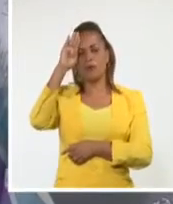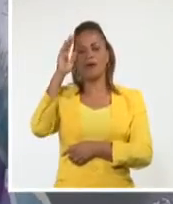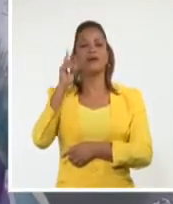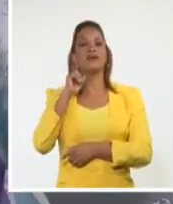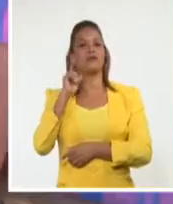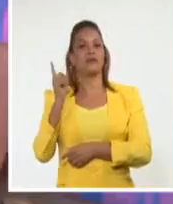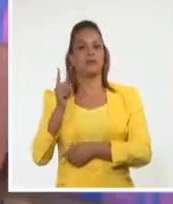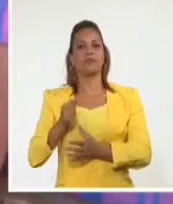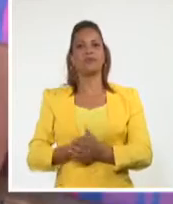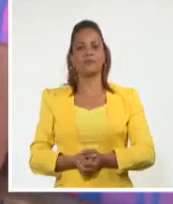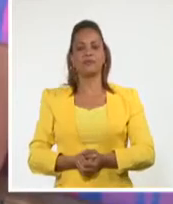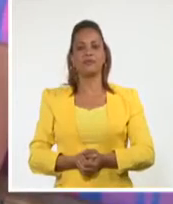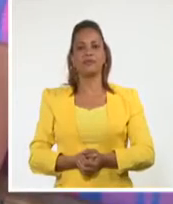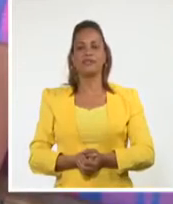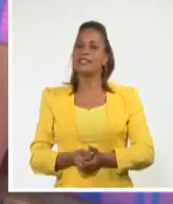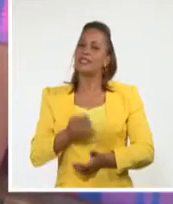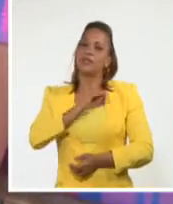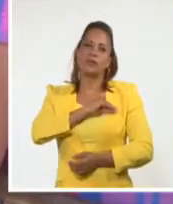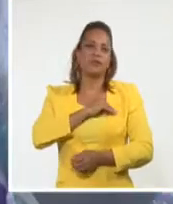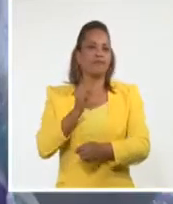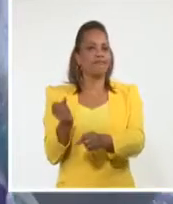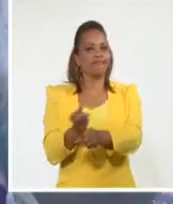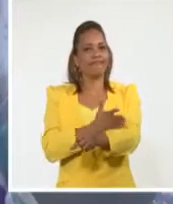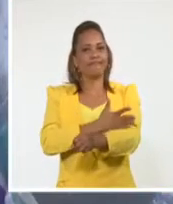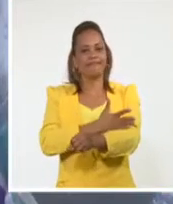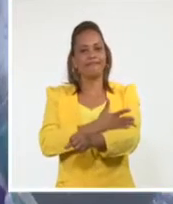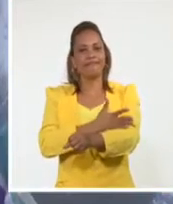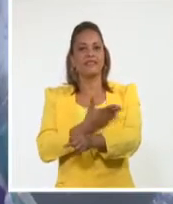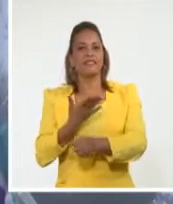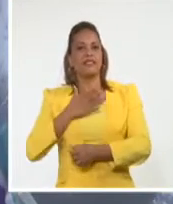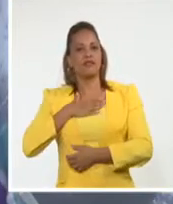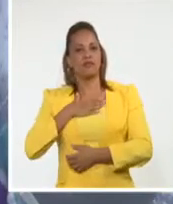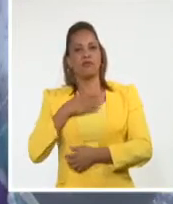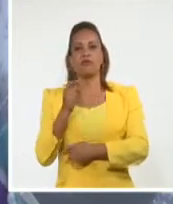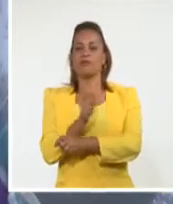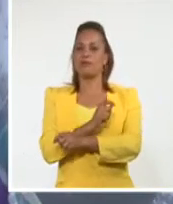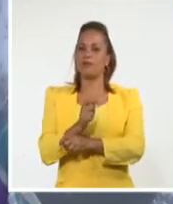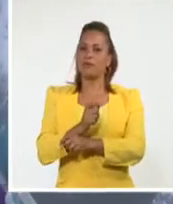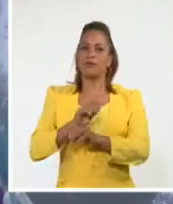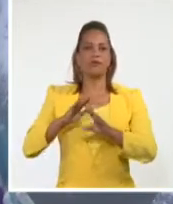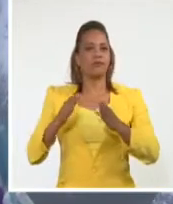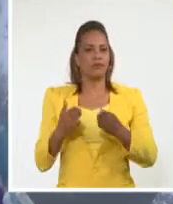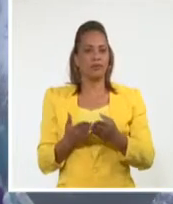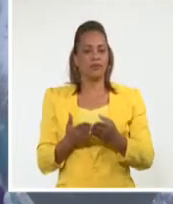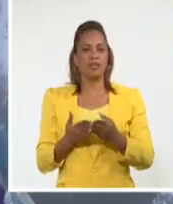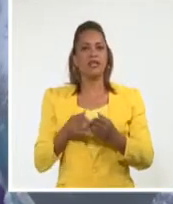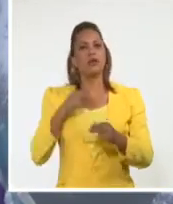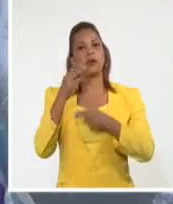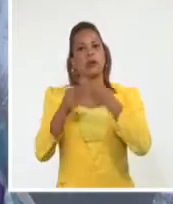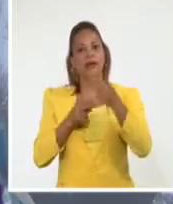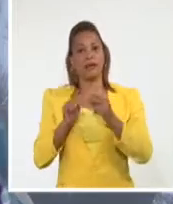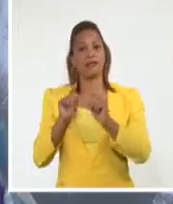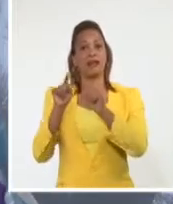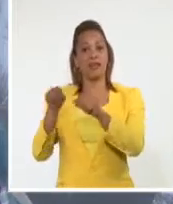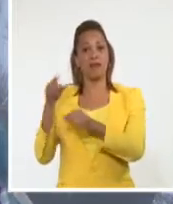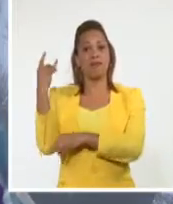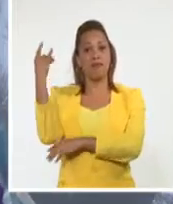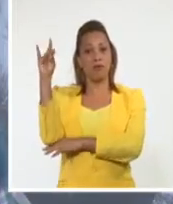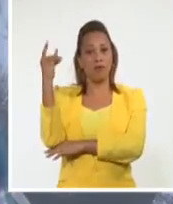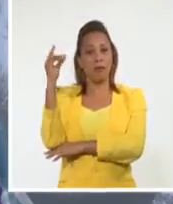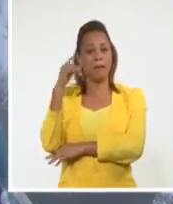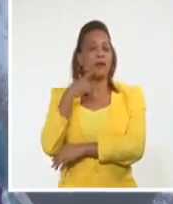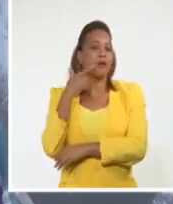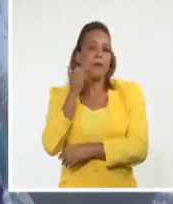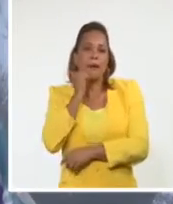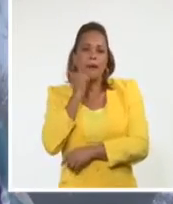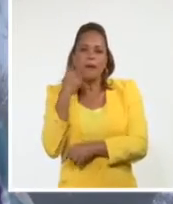dicen cubanamanta. Yo me siento orgulloso de ser hijo ilustre de Bolivia, de lo que hice por ellos, pero más orgulloso